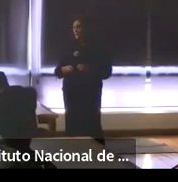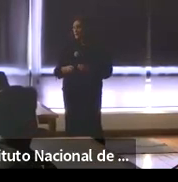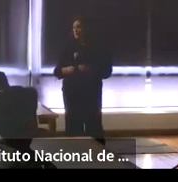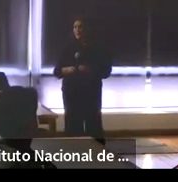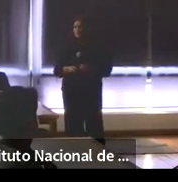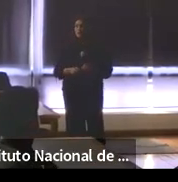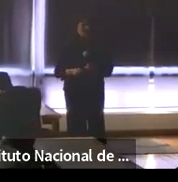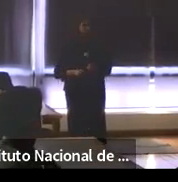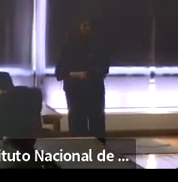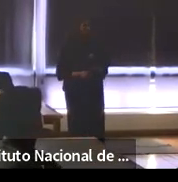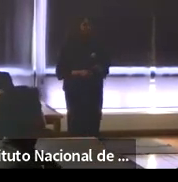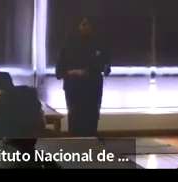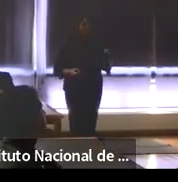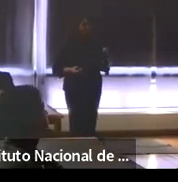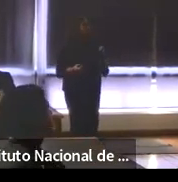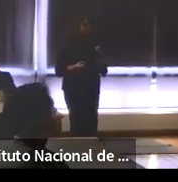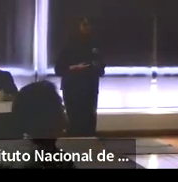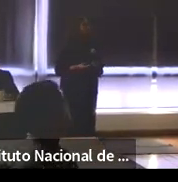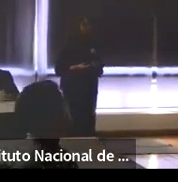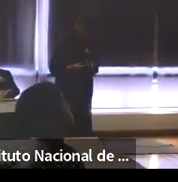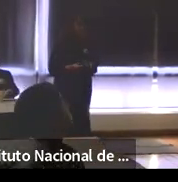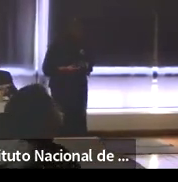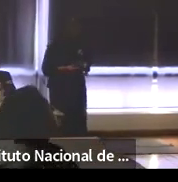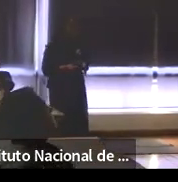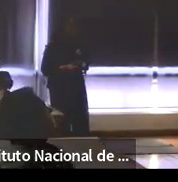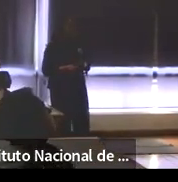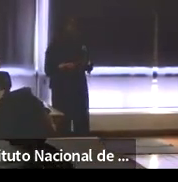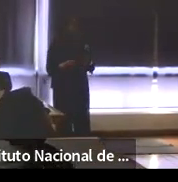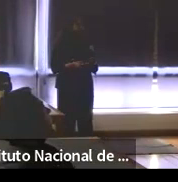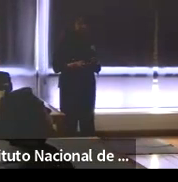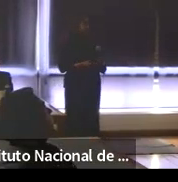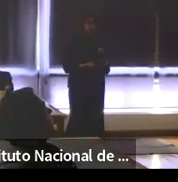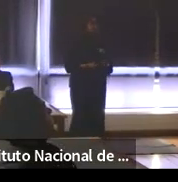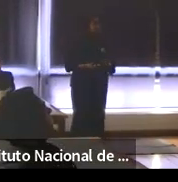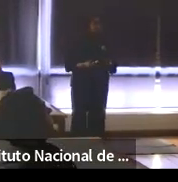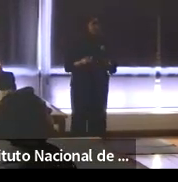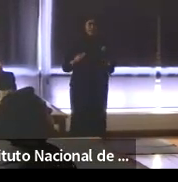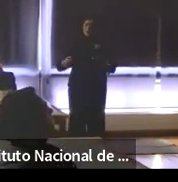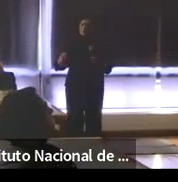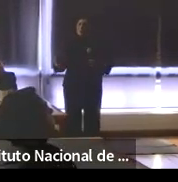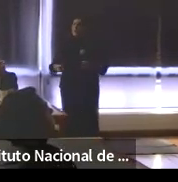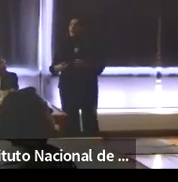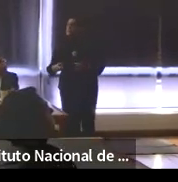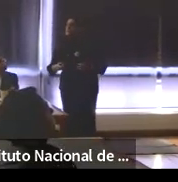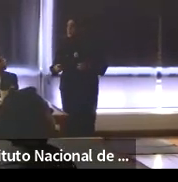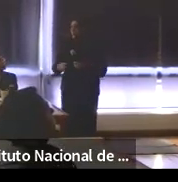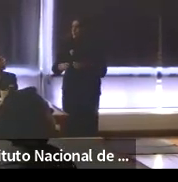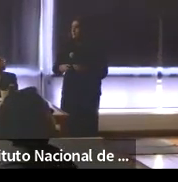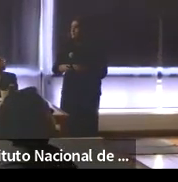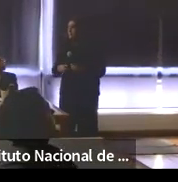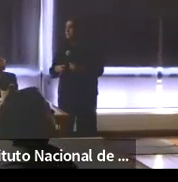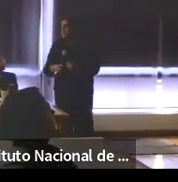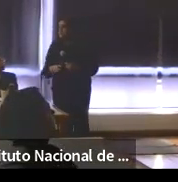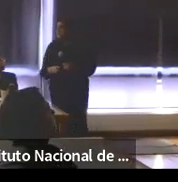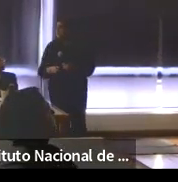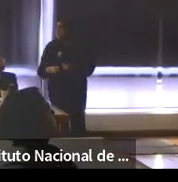evítalo ya lo sabes pues así es así el enfoque de la negociación tiene que ver con esta disrupción que